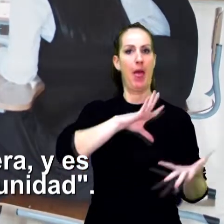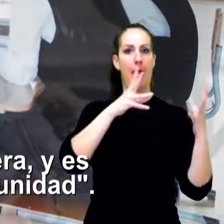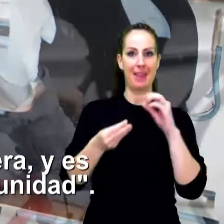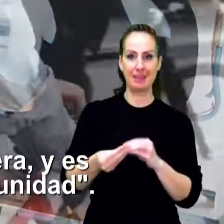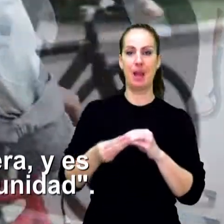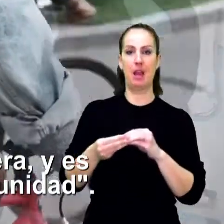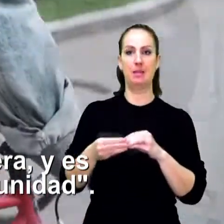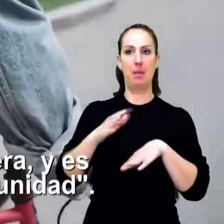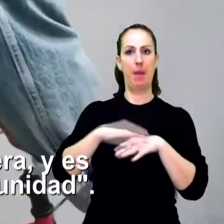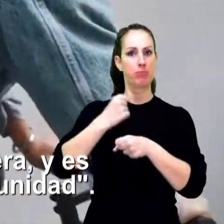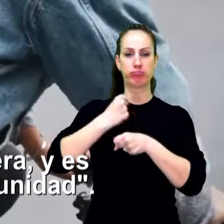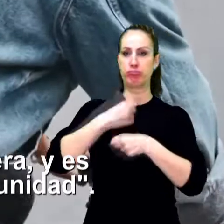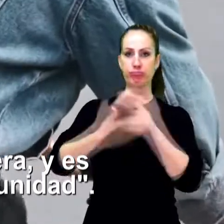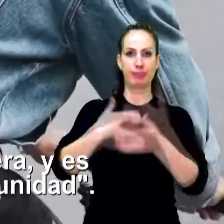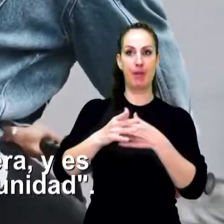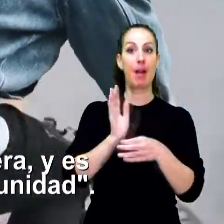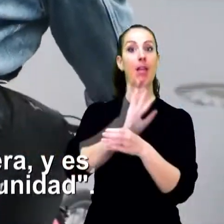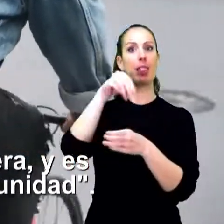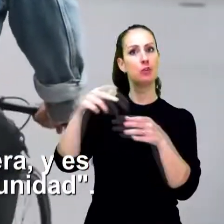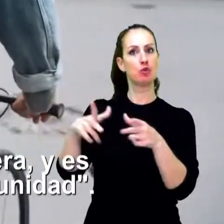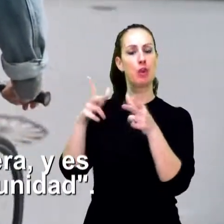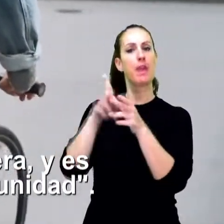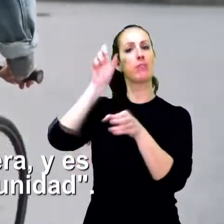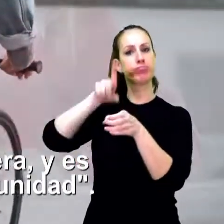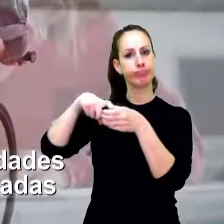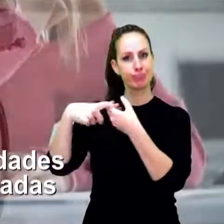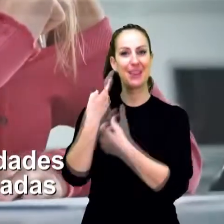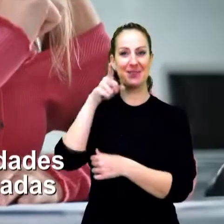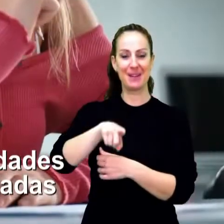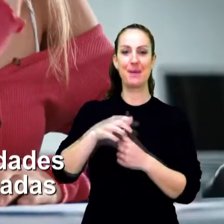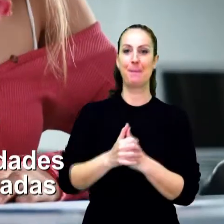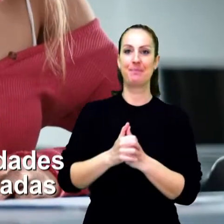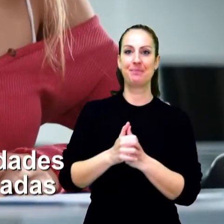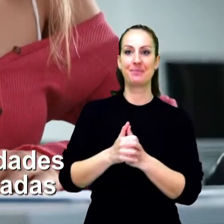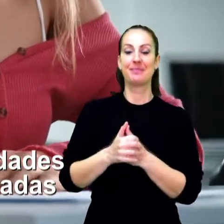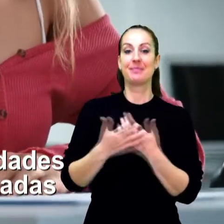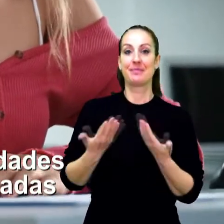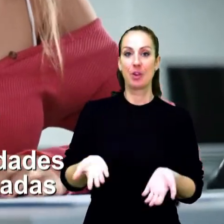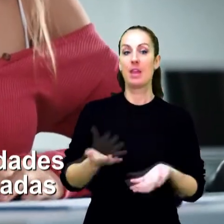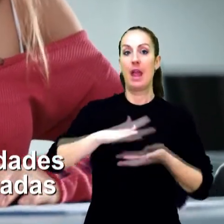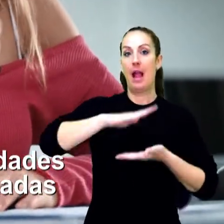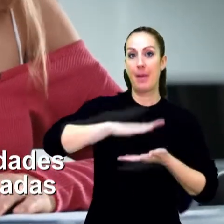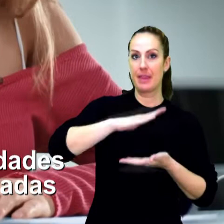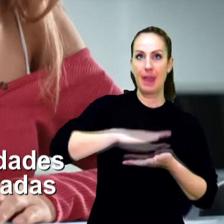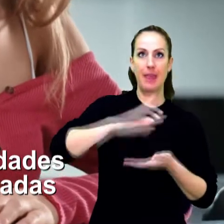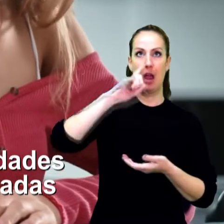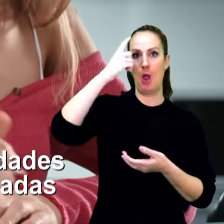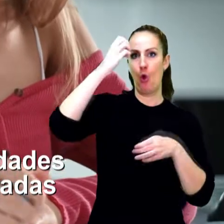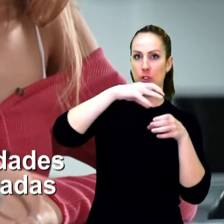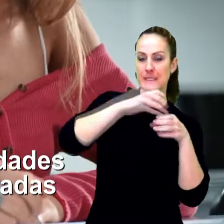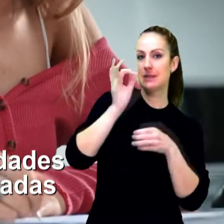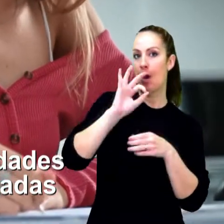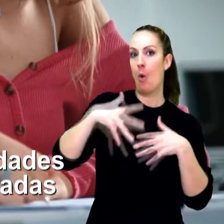fructífera, y es capaz de hacer una contribución a su comunidad. La adquisición y el desarrollo de